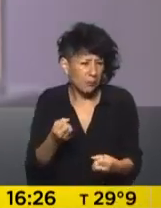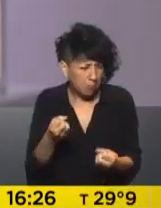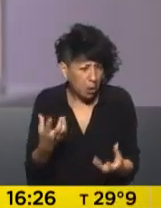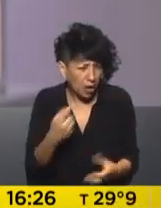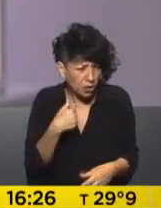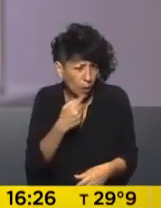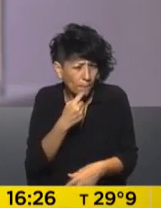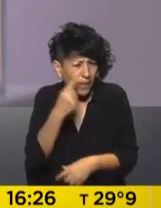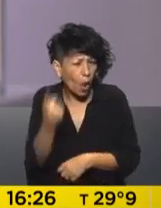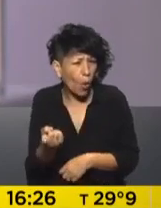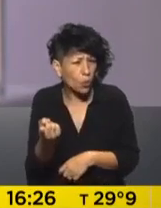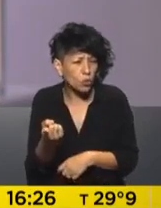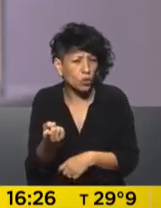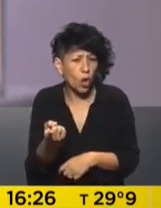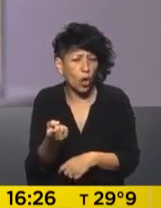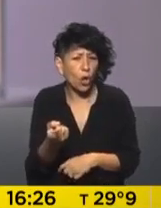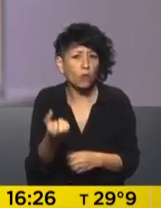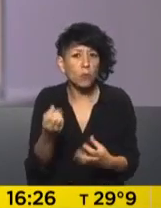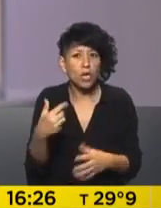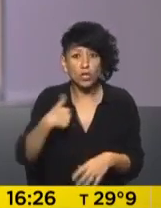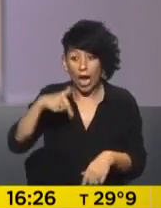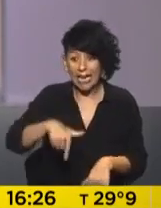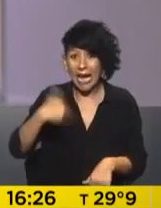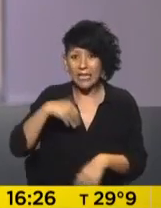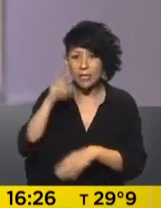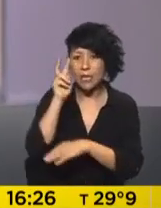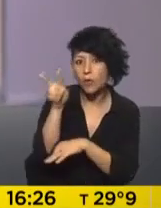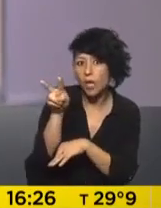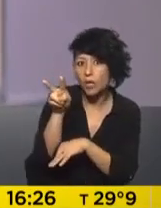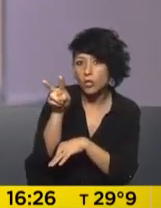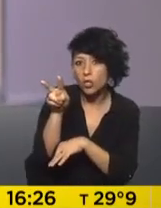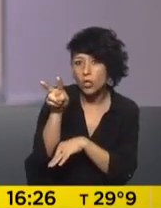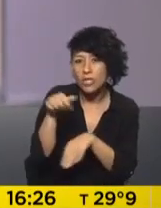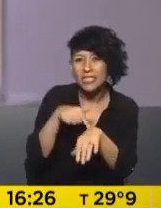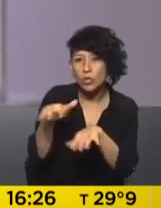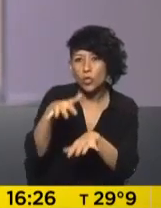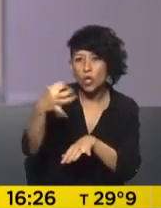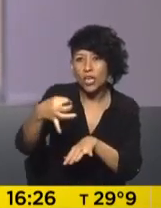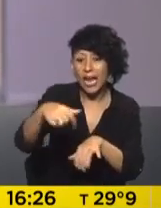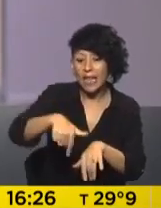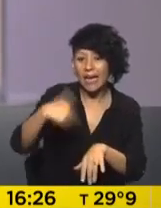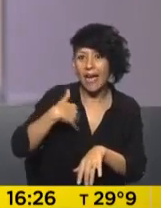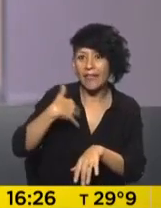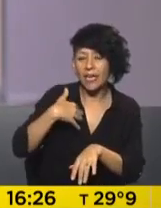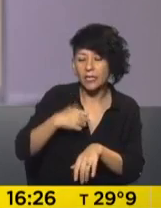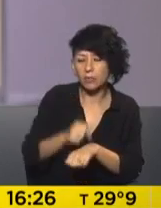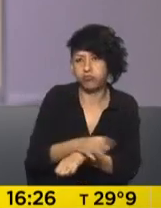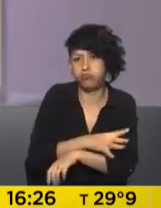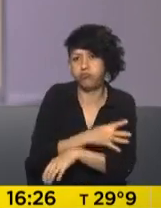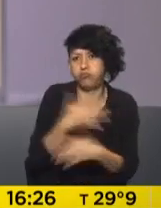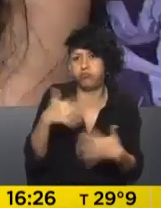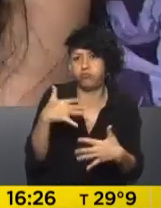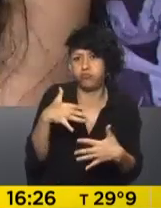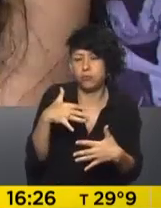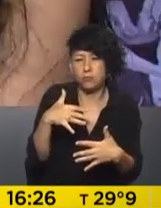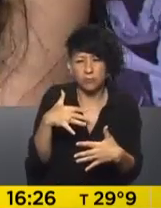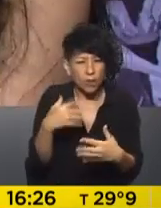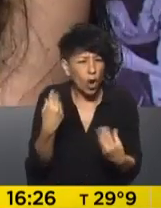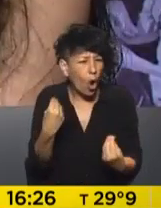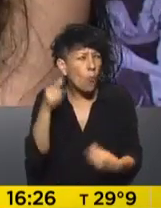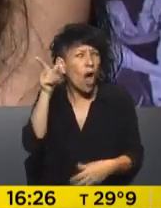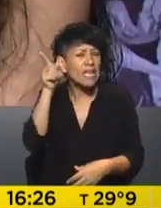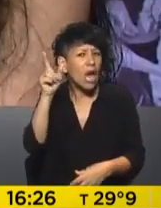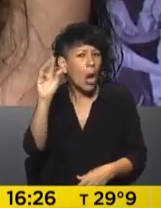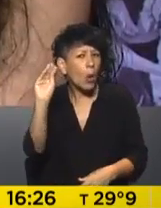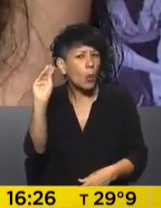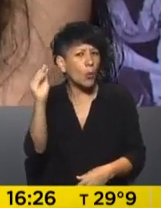si a mí me resultó fuerte siendo argentina y viendo la realidad desde este lugar, desde esta frontera, no me quiero imaginar cómo era